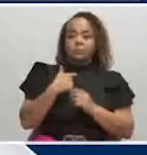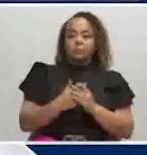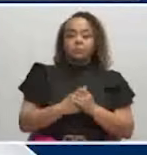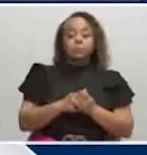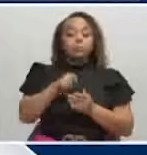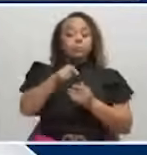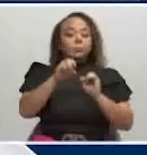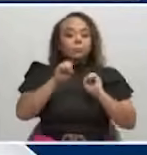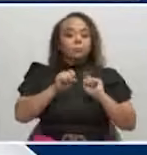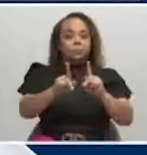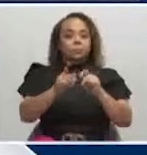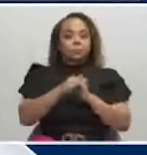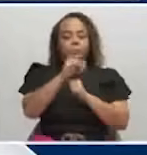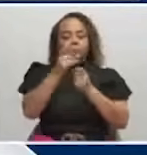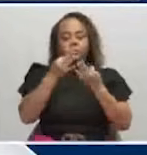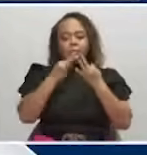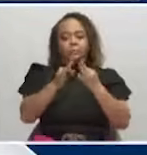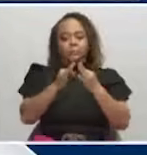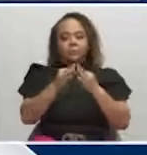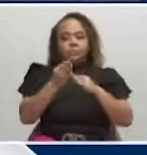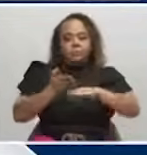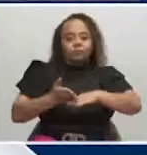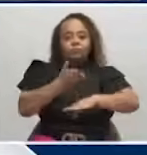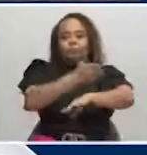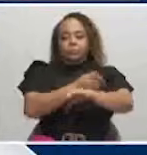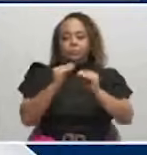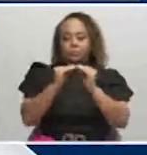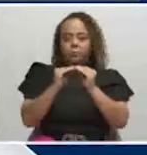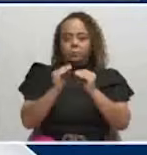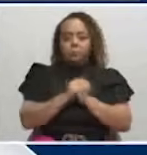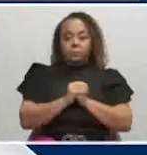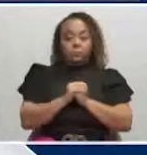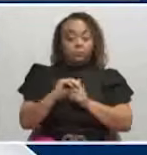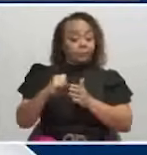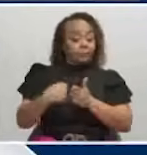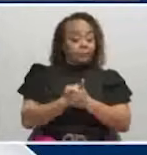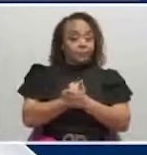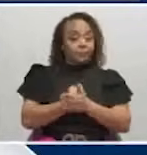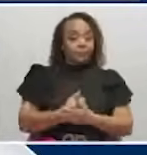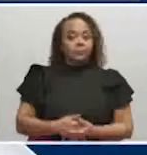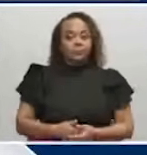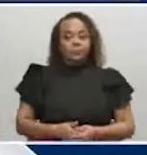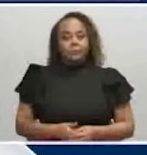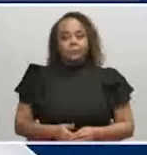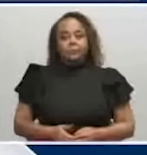este chance y tratar de avanzar un poco más. Lastimosamente,